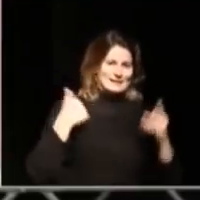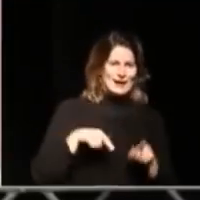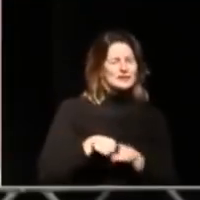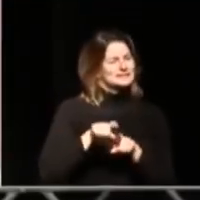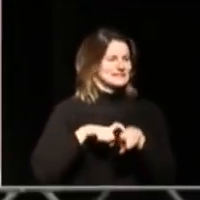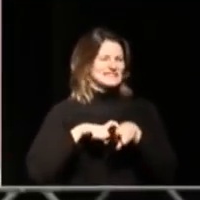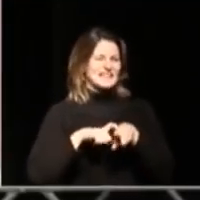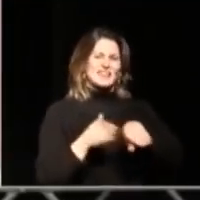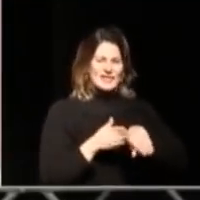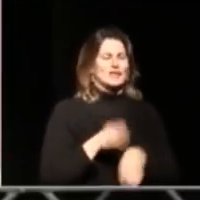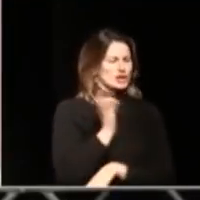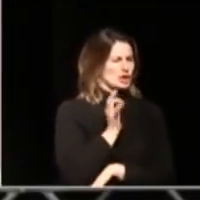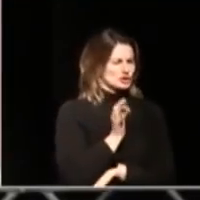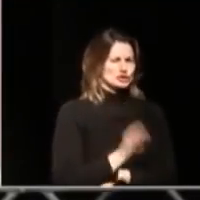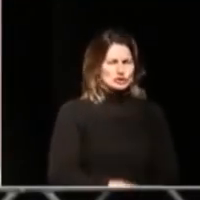izquierdas.